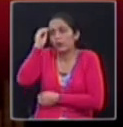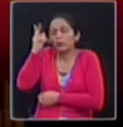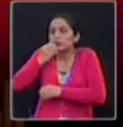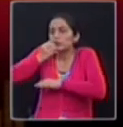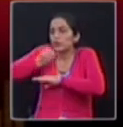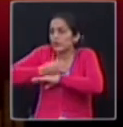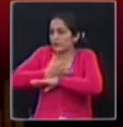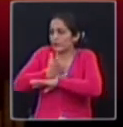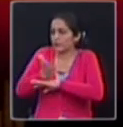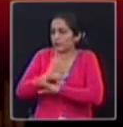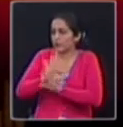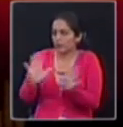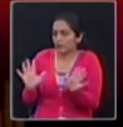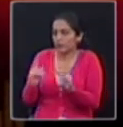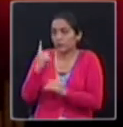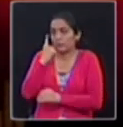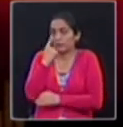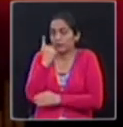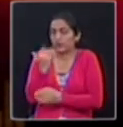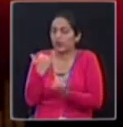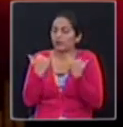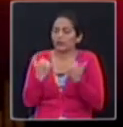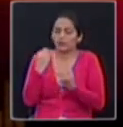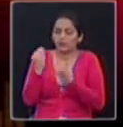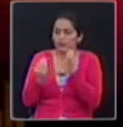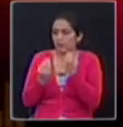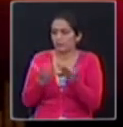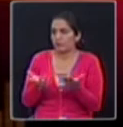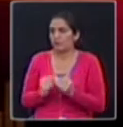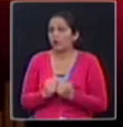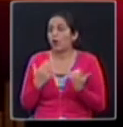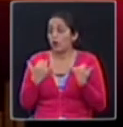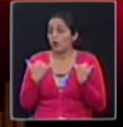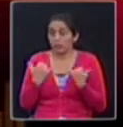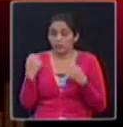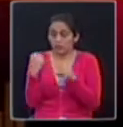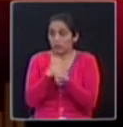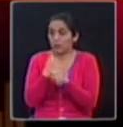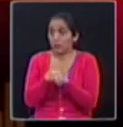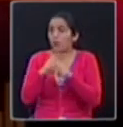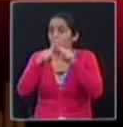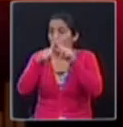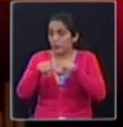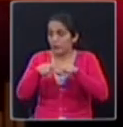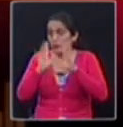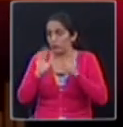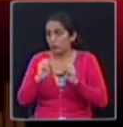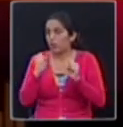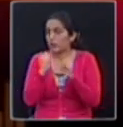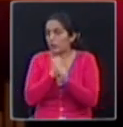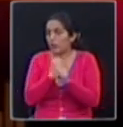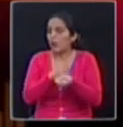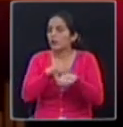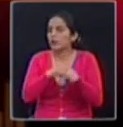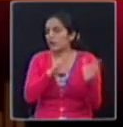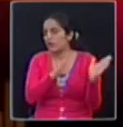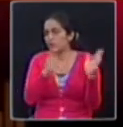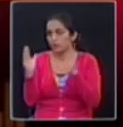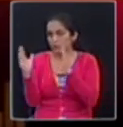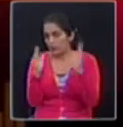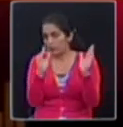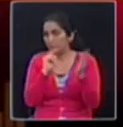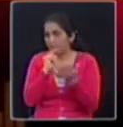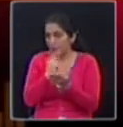idea es también reconocer que hay distintos tipos de actividades laborales. Por ejemplo, los de temporada. Cuando tengo yo